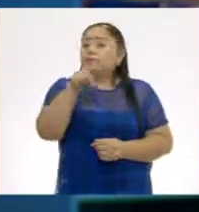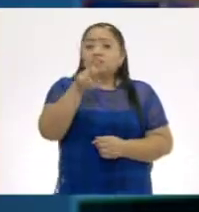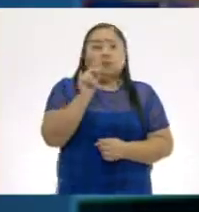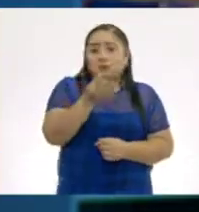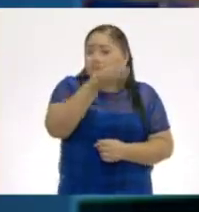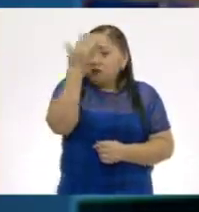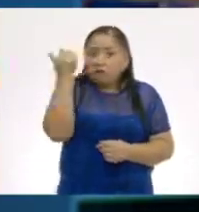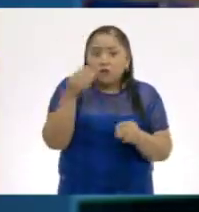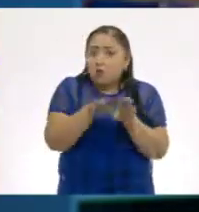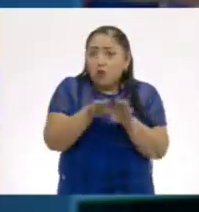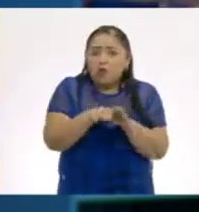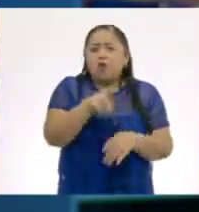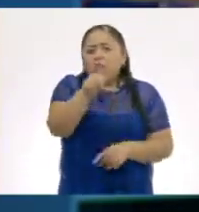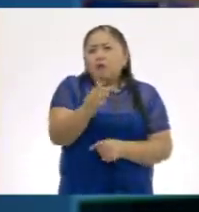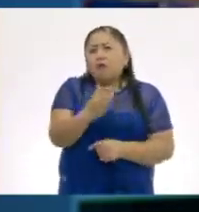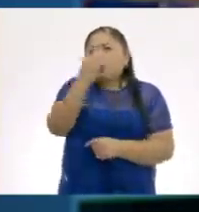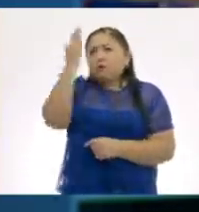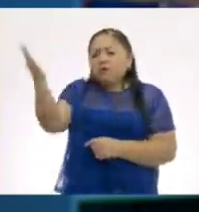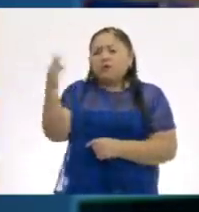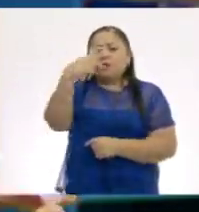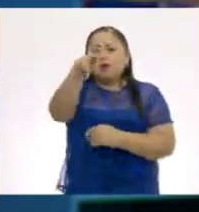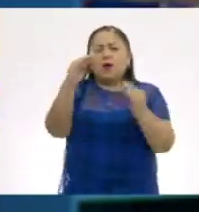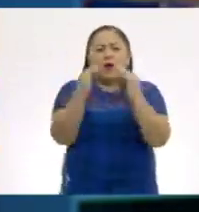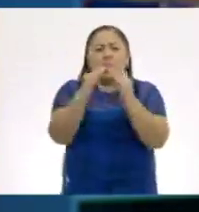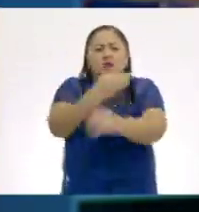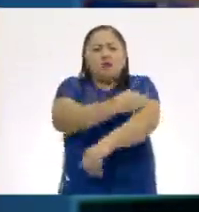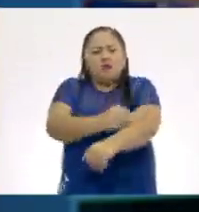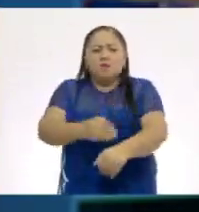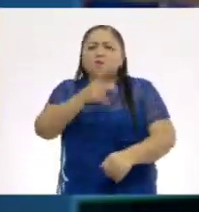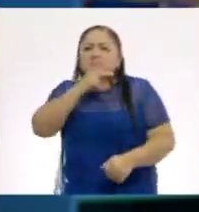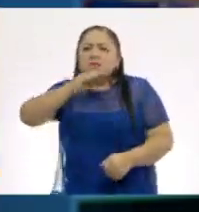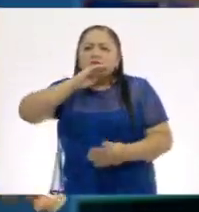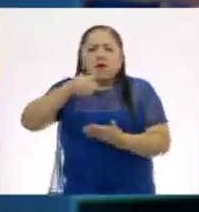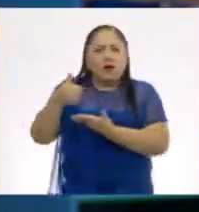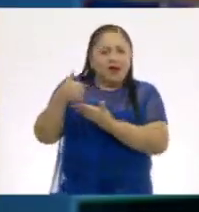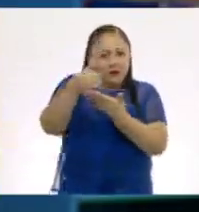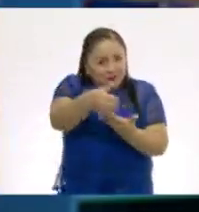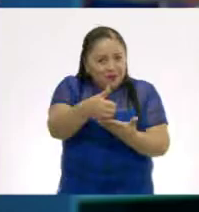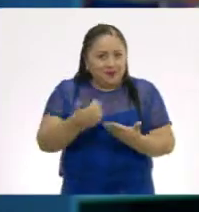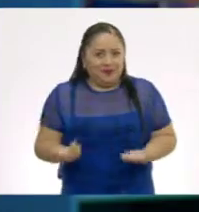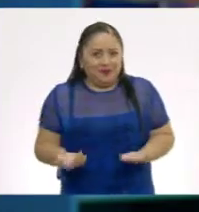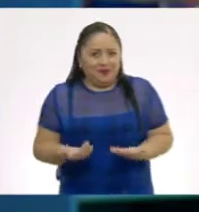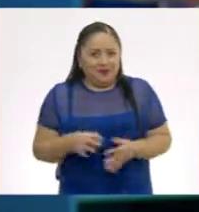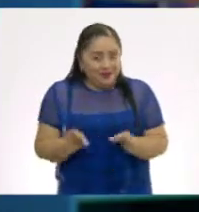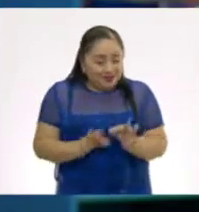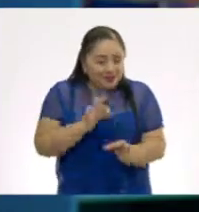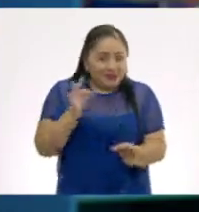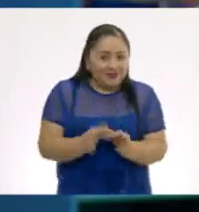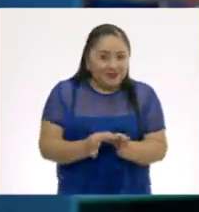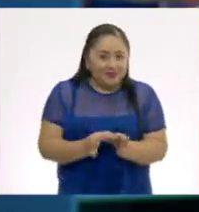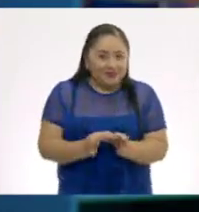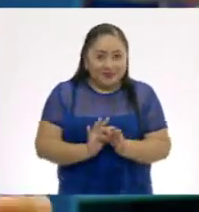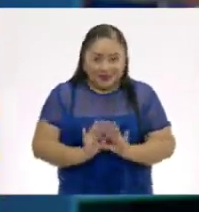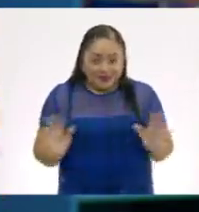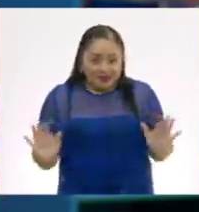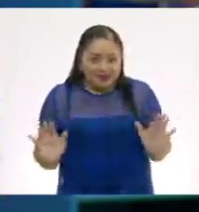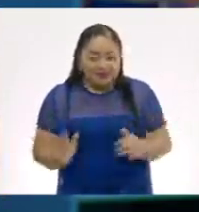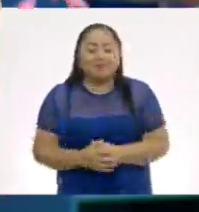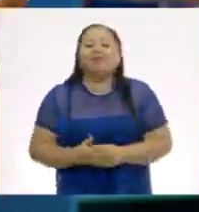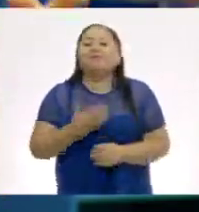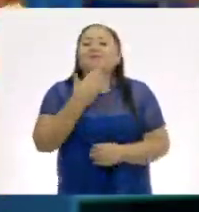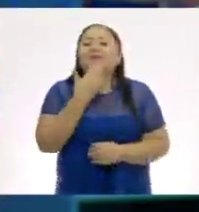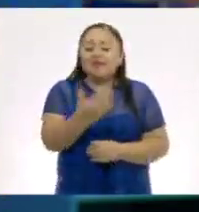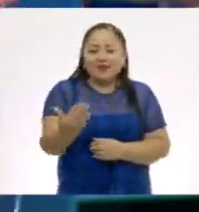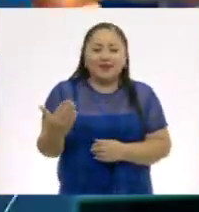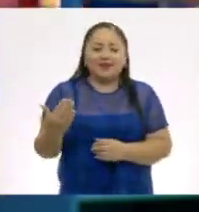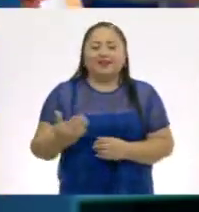sabes cómo hacerlo, pide ayuda en casa. ¿Lista? ¿Listo?